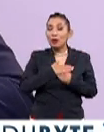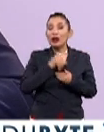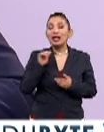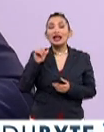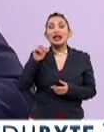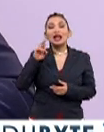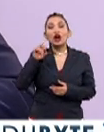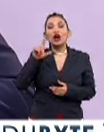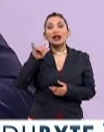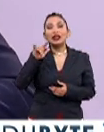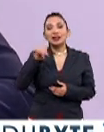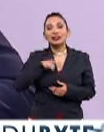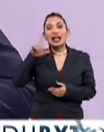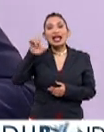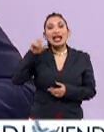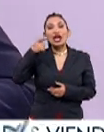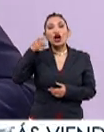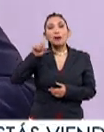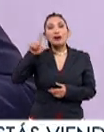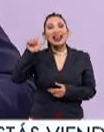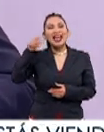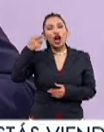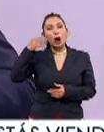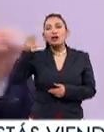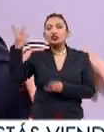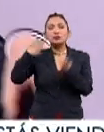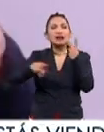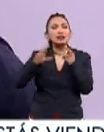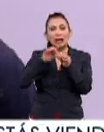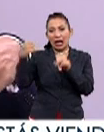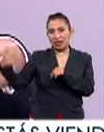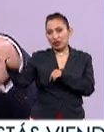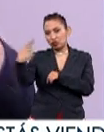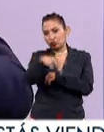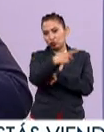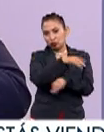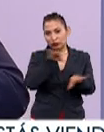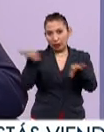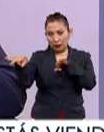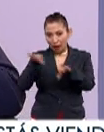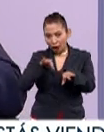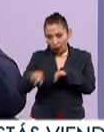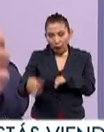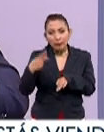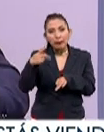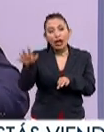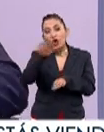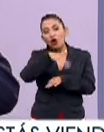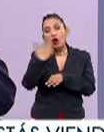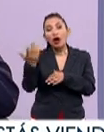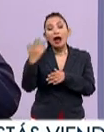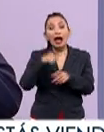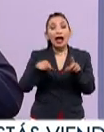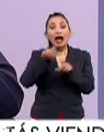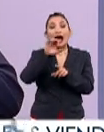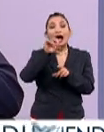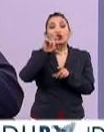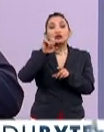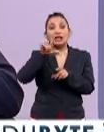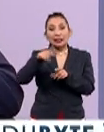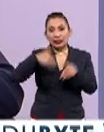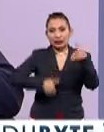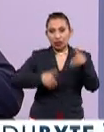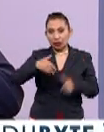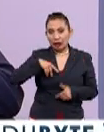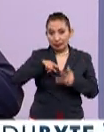Leonardo Zamudio, de Legom Legom. Ellos vienen a platicar cada uno sobre su trabajo, pero en el marco del ciclo Carrusel Teatral,